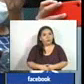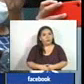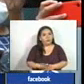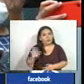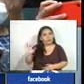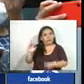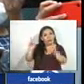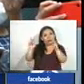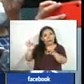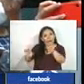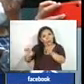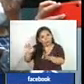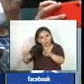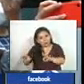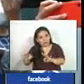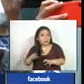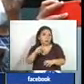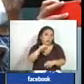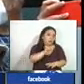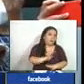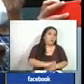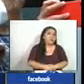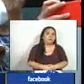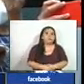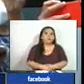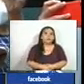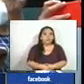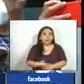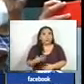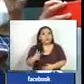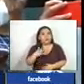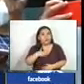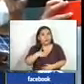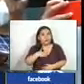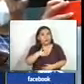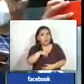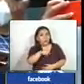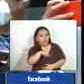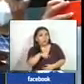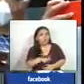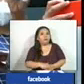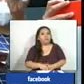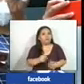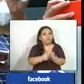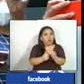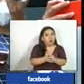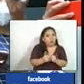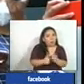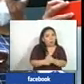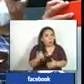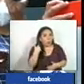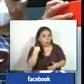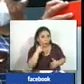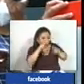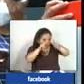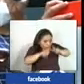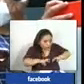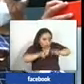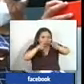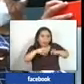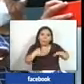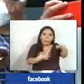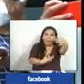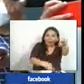justicia y en prejuicio de la administración pública. Tenemos delitos de actos arbitrarios, de omisión de investigación y de revelación de hechos,